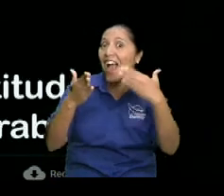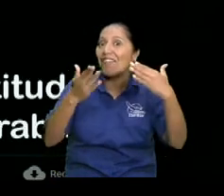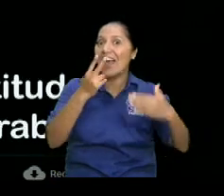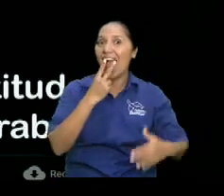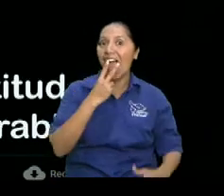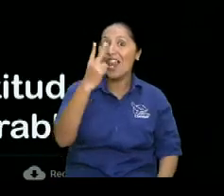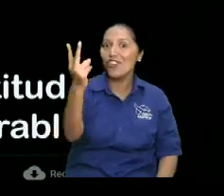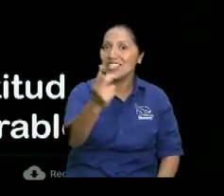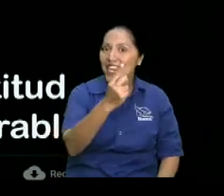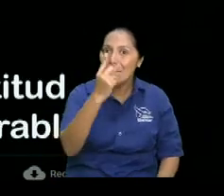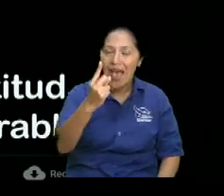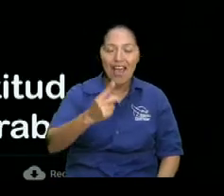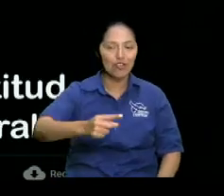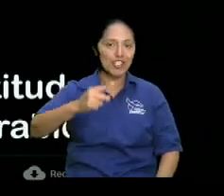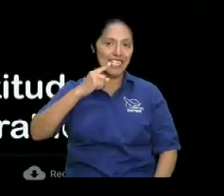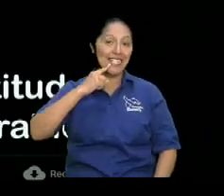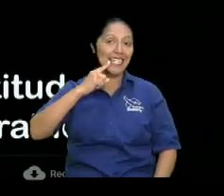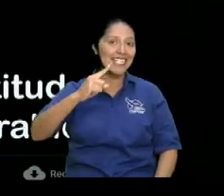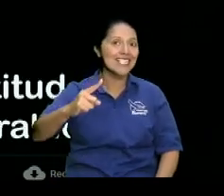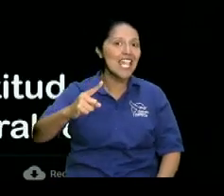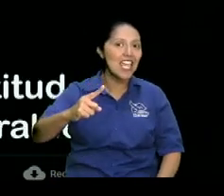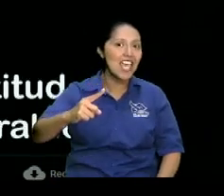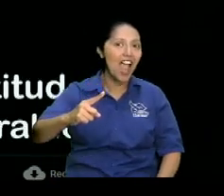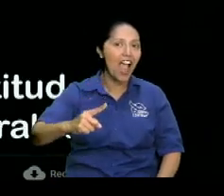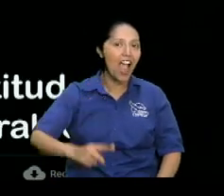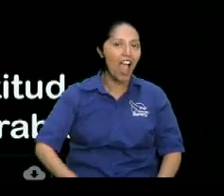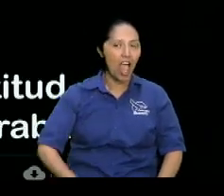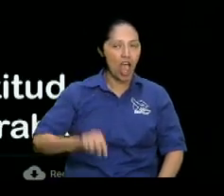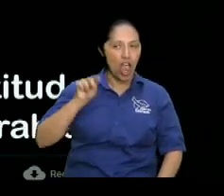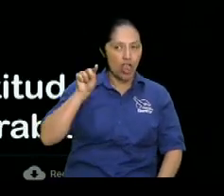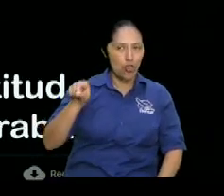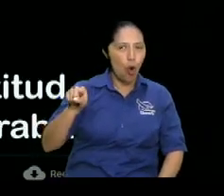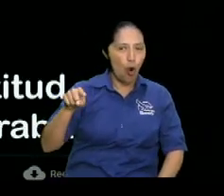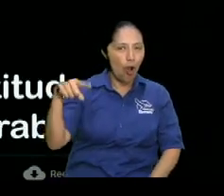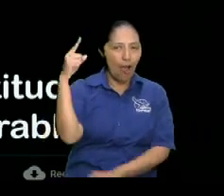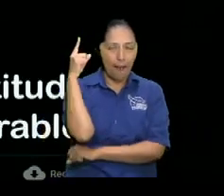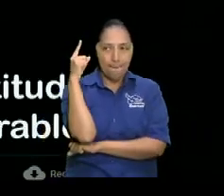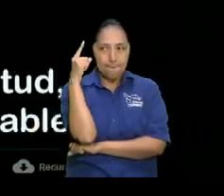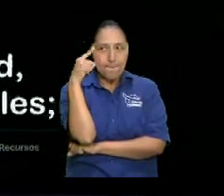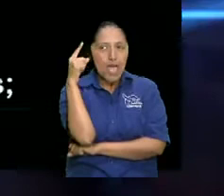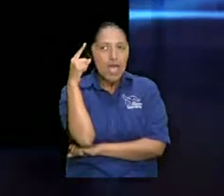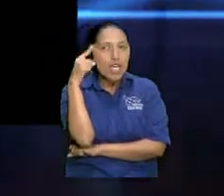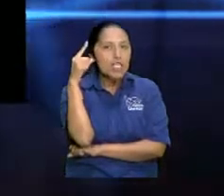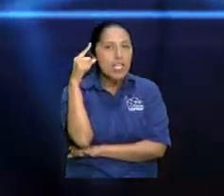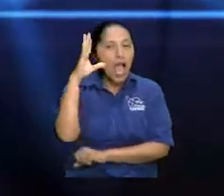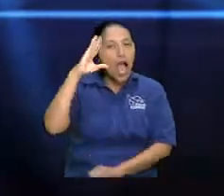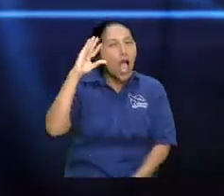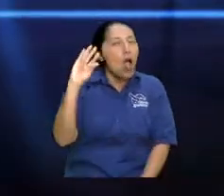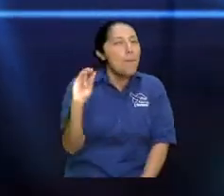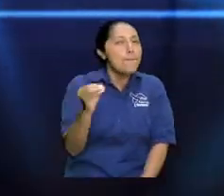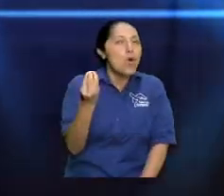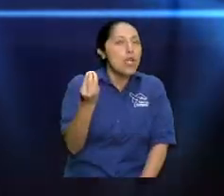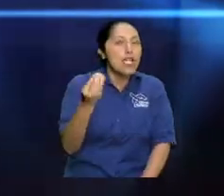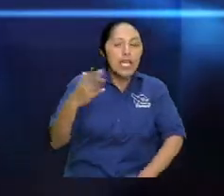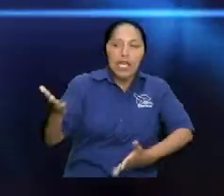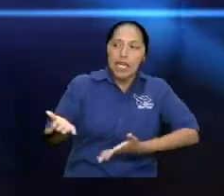y les decían: si serás tonto, ¿cómo vas a dar lo que no tenés? ¿Para vos